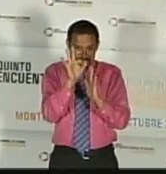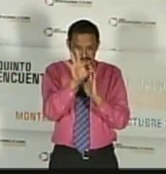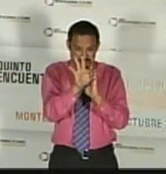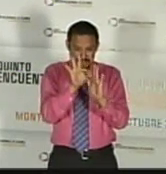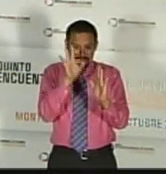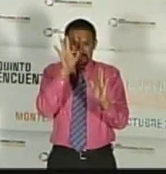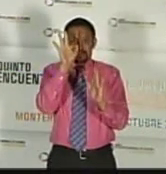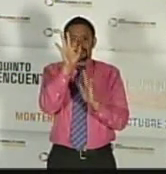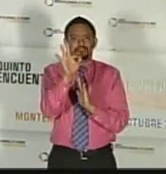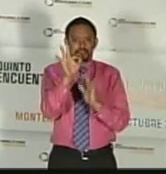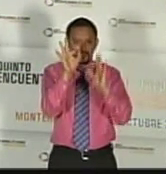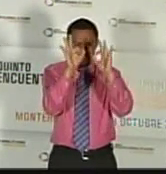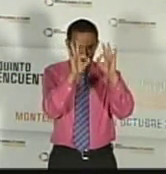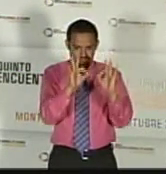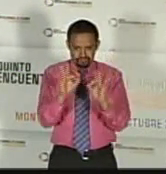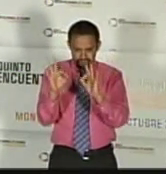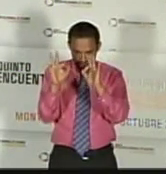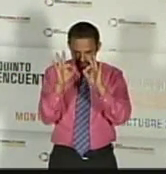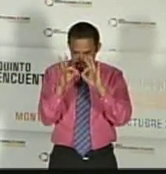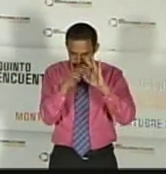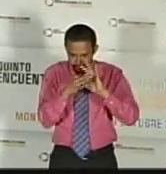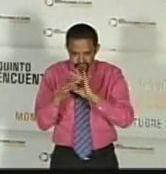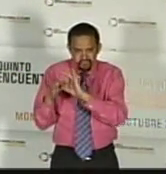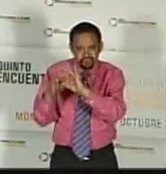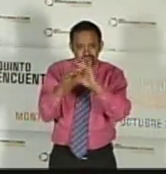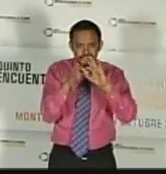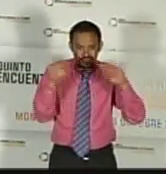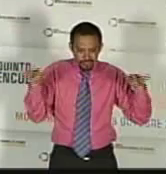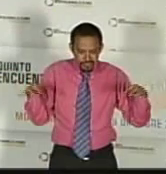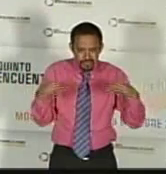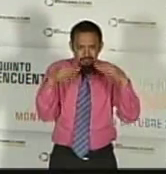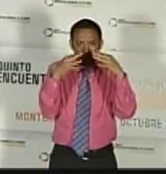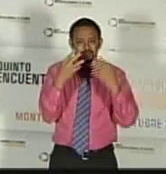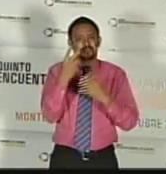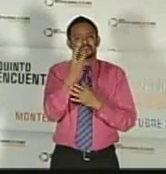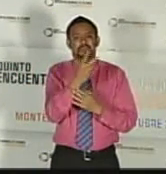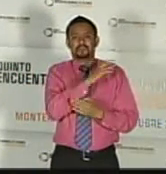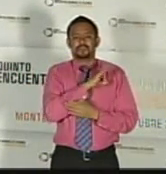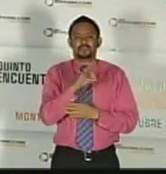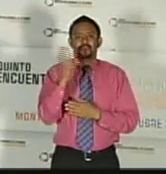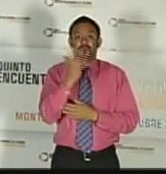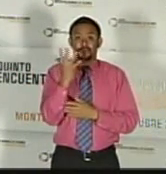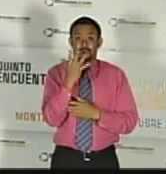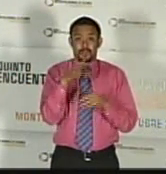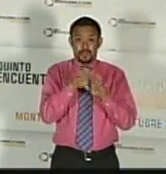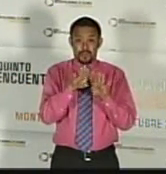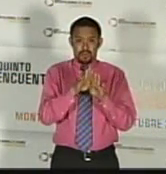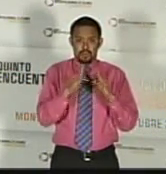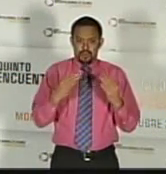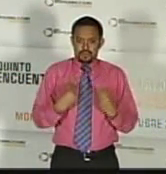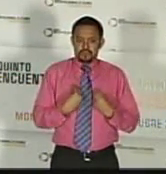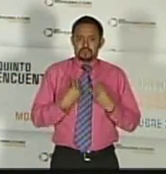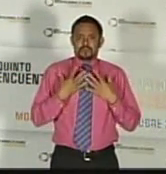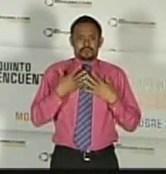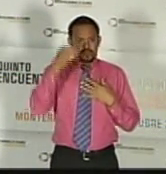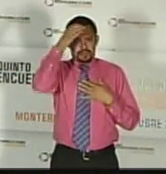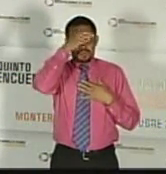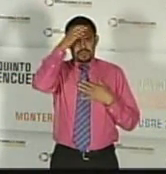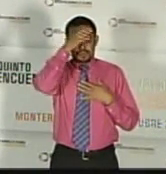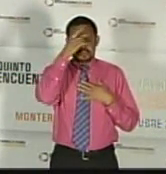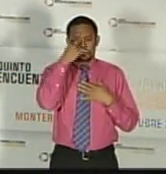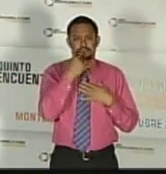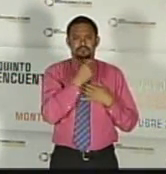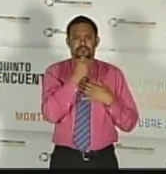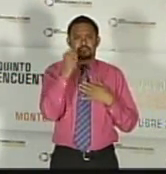obtener sus ojos colectivos, que estaba a punto de poder convertirse en un campo vivo de conciencia